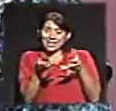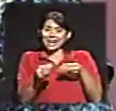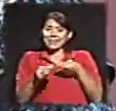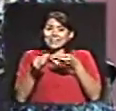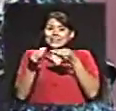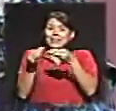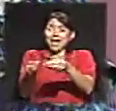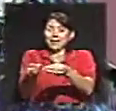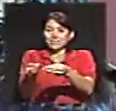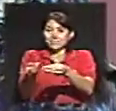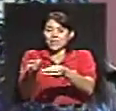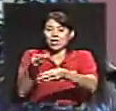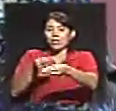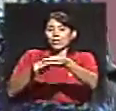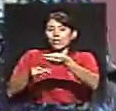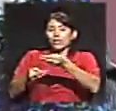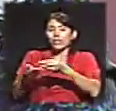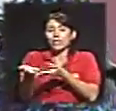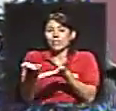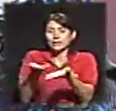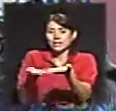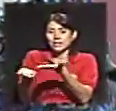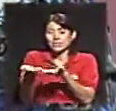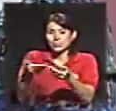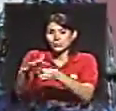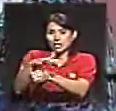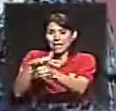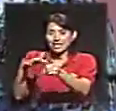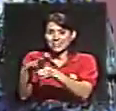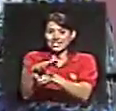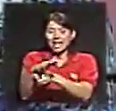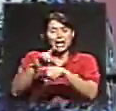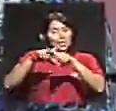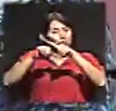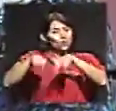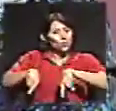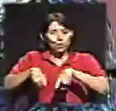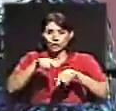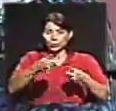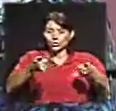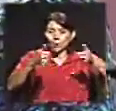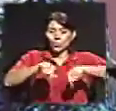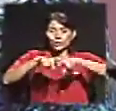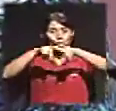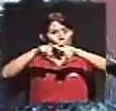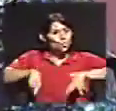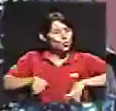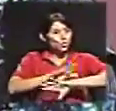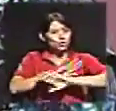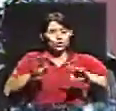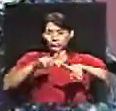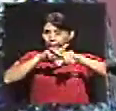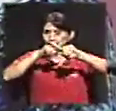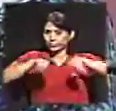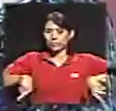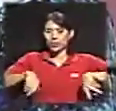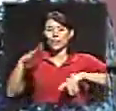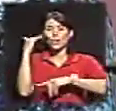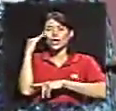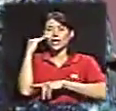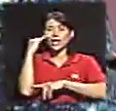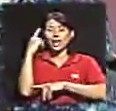concesión la isla son nulos, absolutamente nulos, porque se está dando en concesión